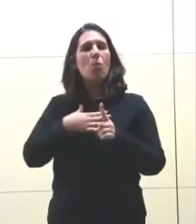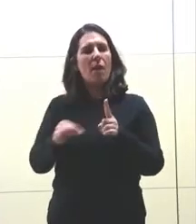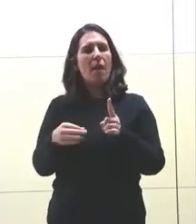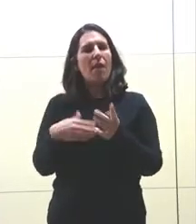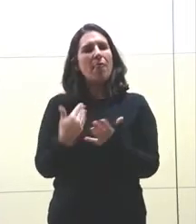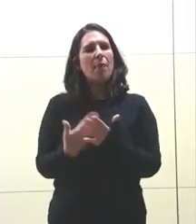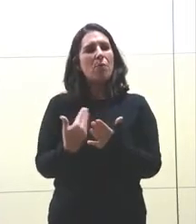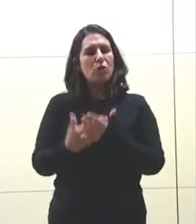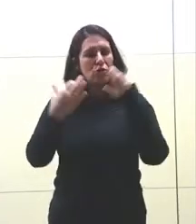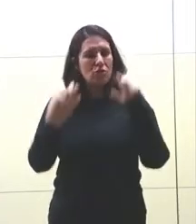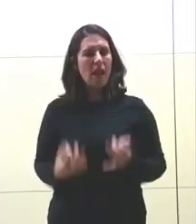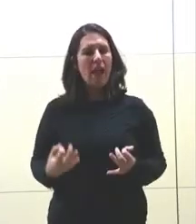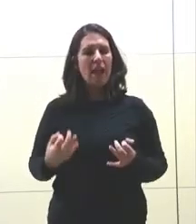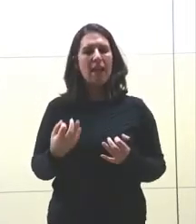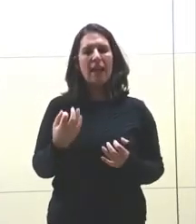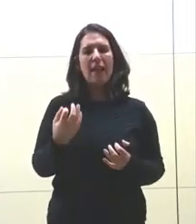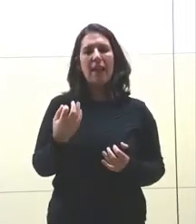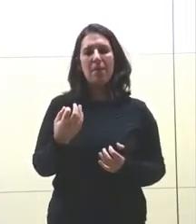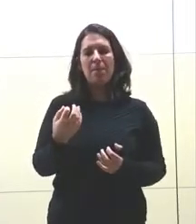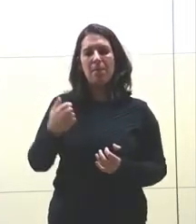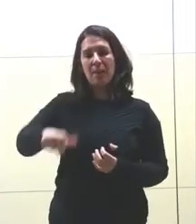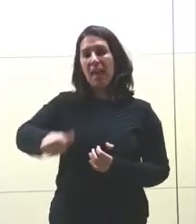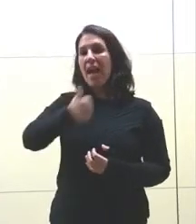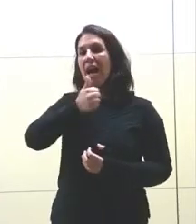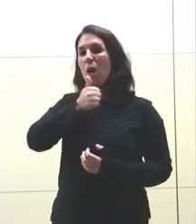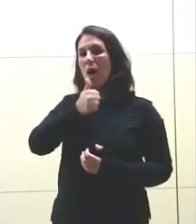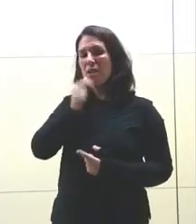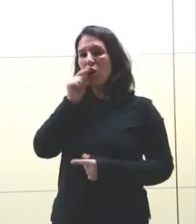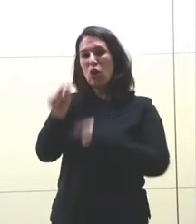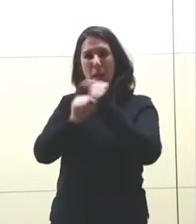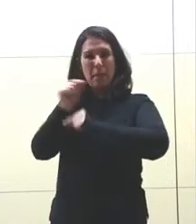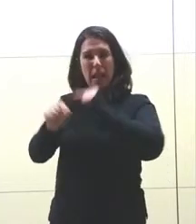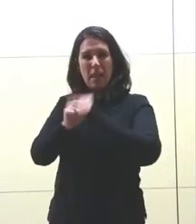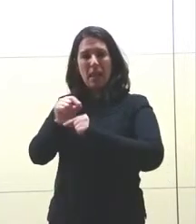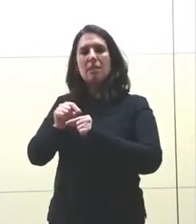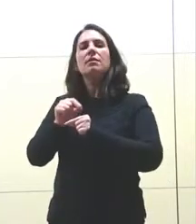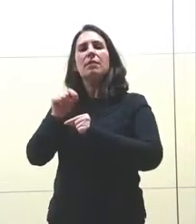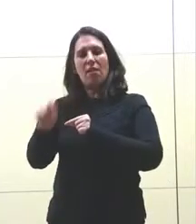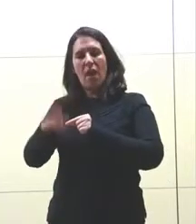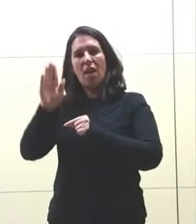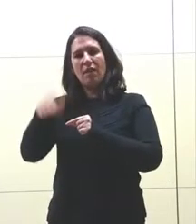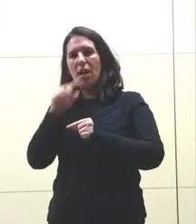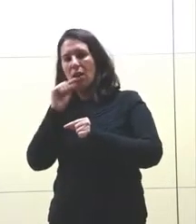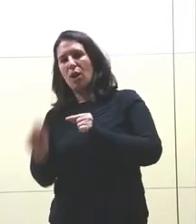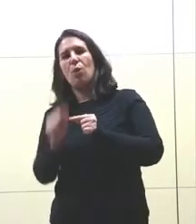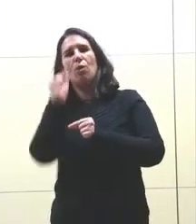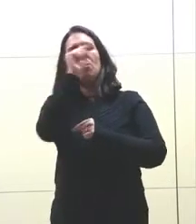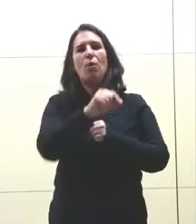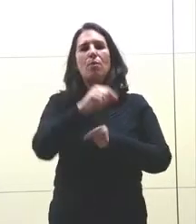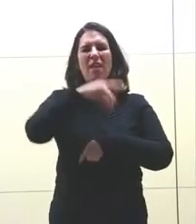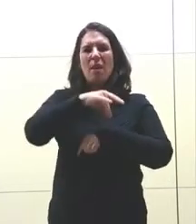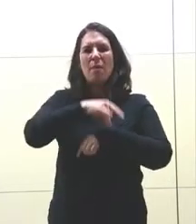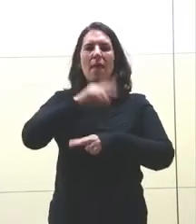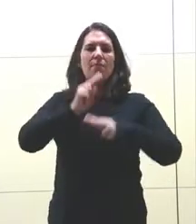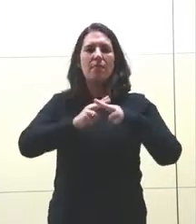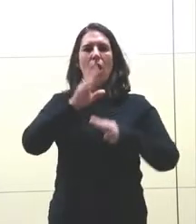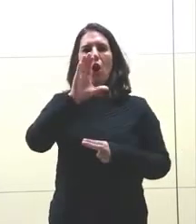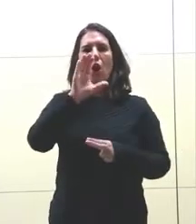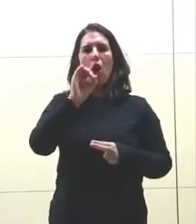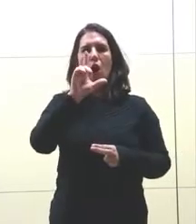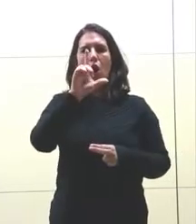que las aguas contaminadas eran las que transmitían el cólera. Bien,